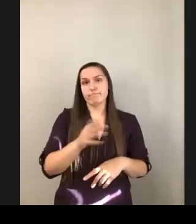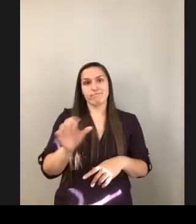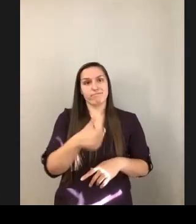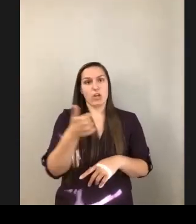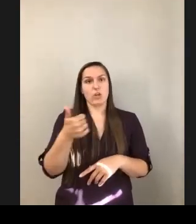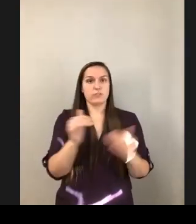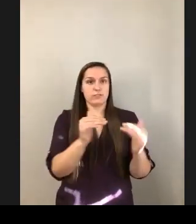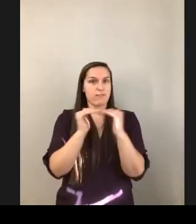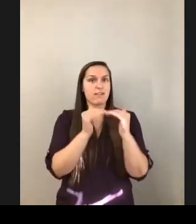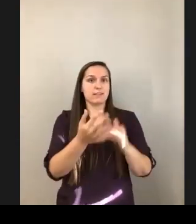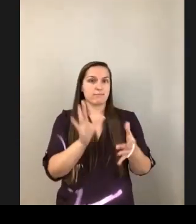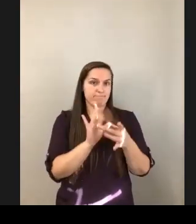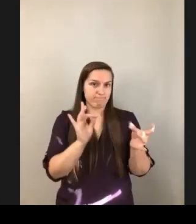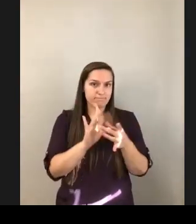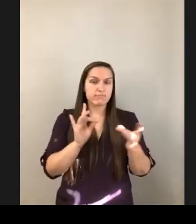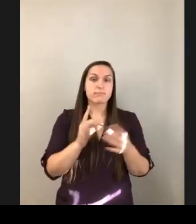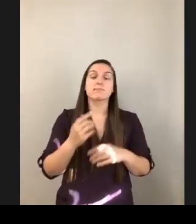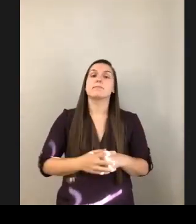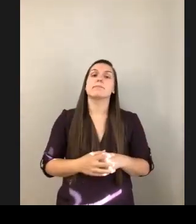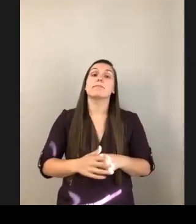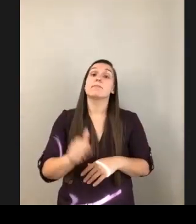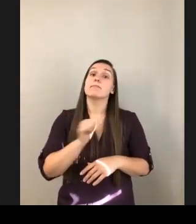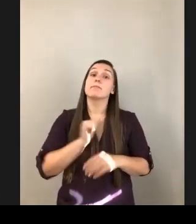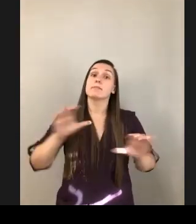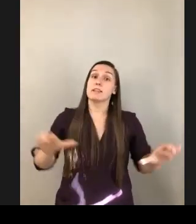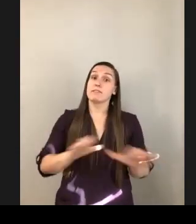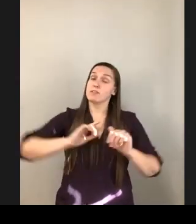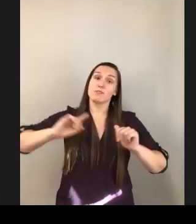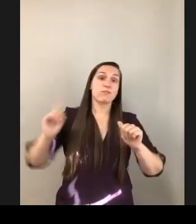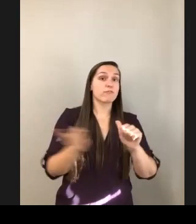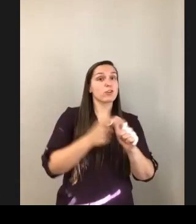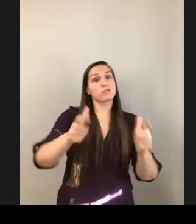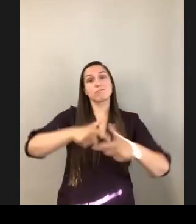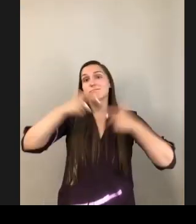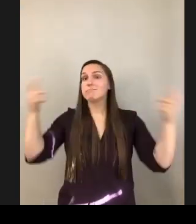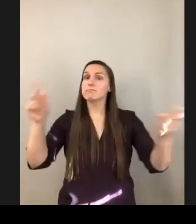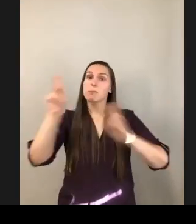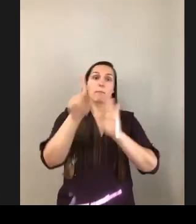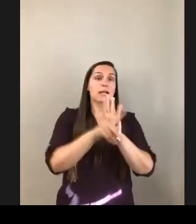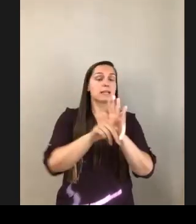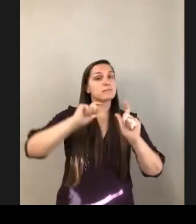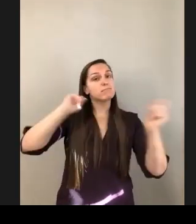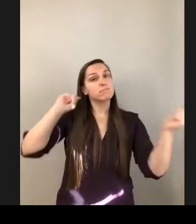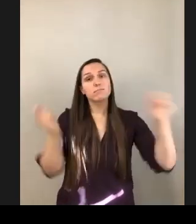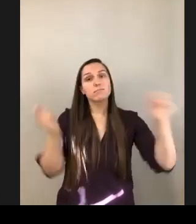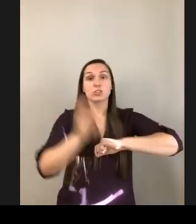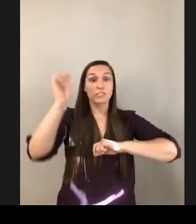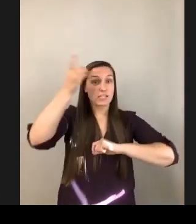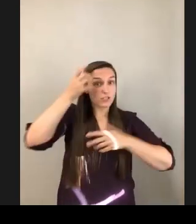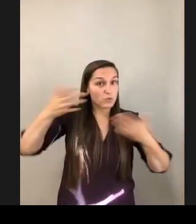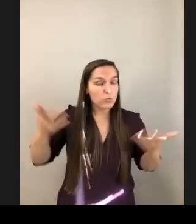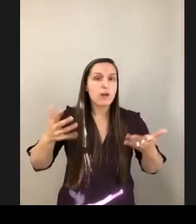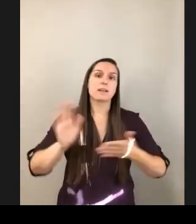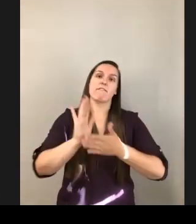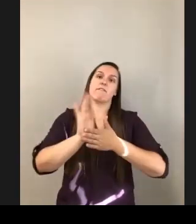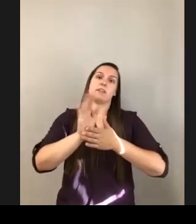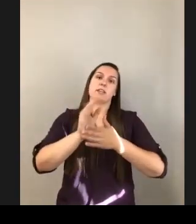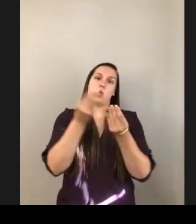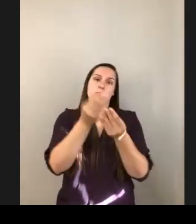acuerdo con lo que han dicho mis colegas. Un cambio de política en